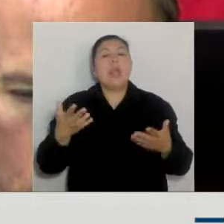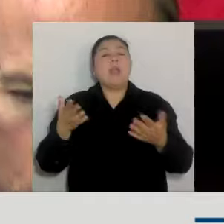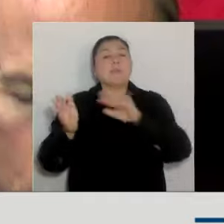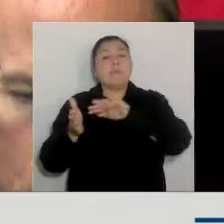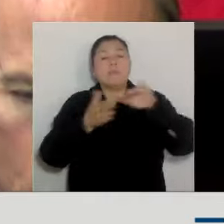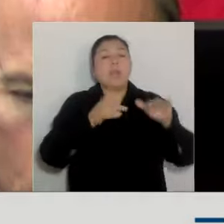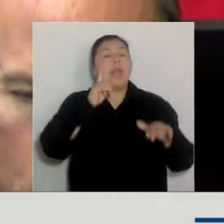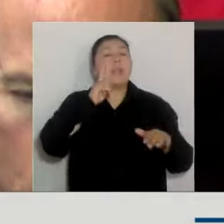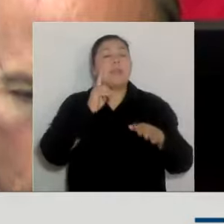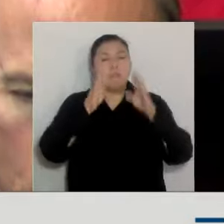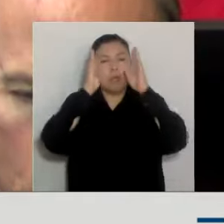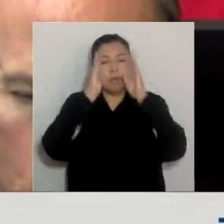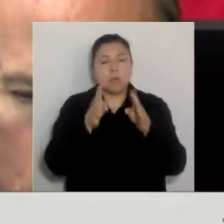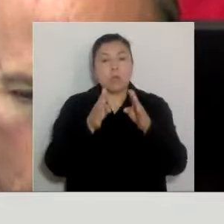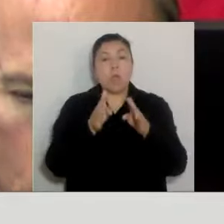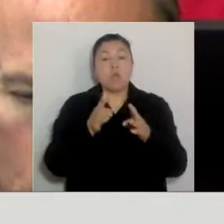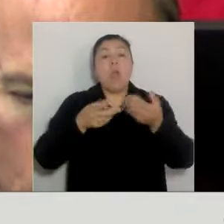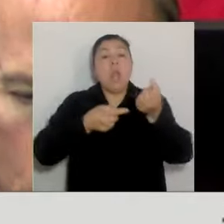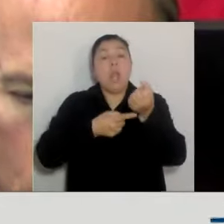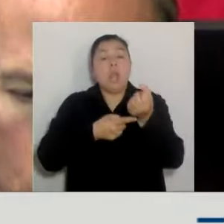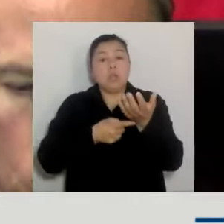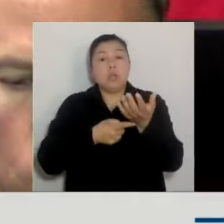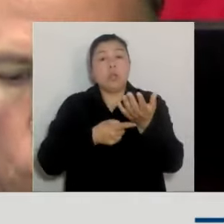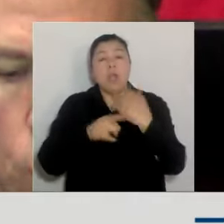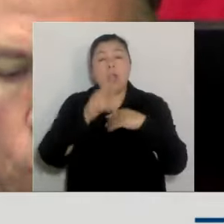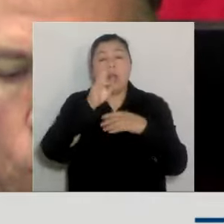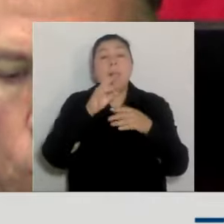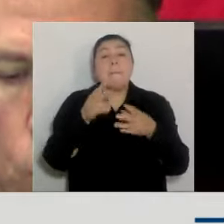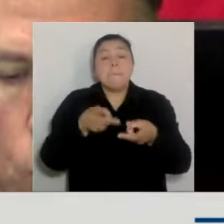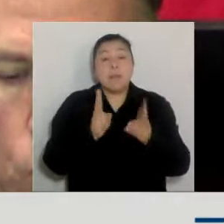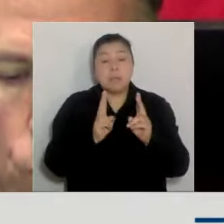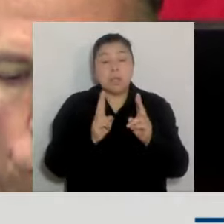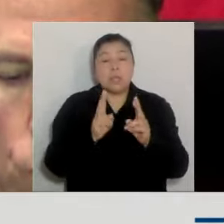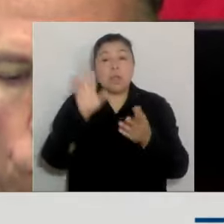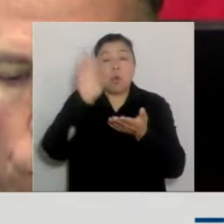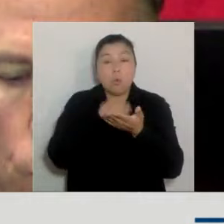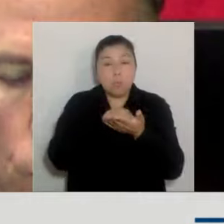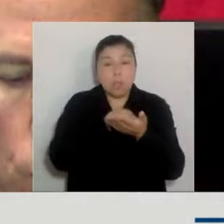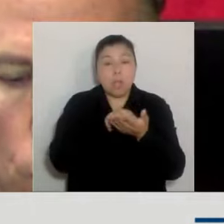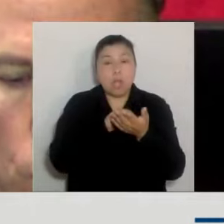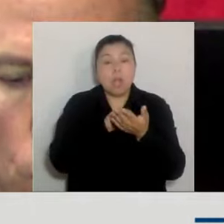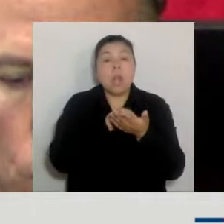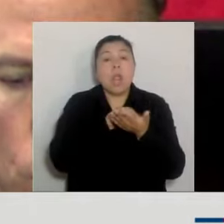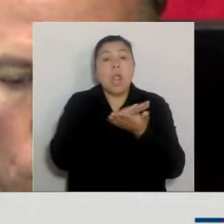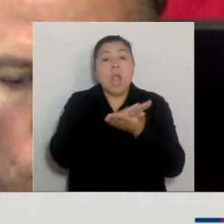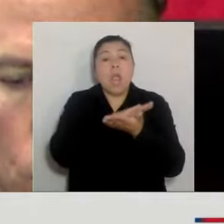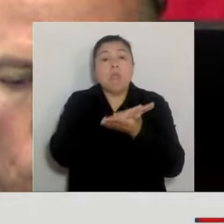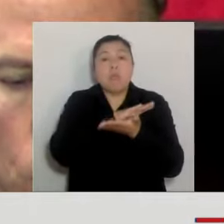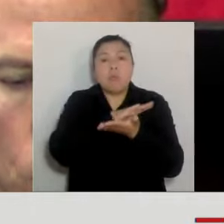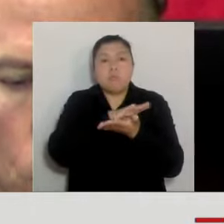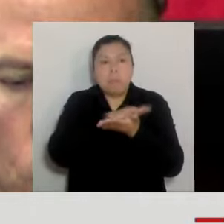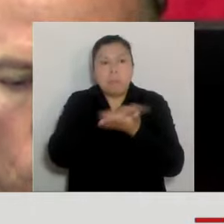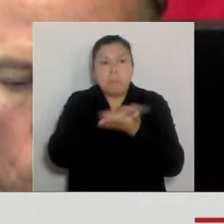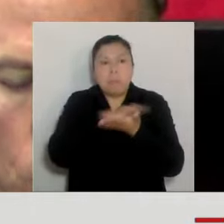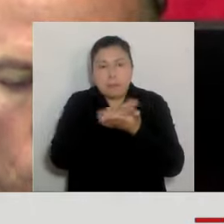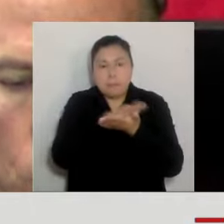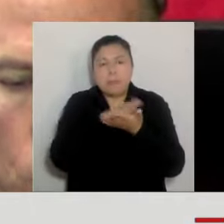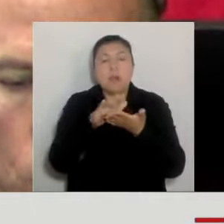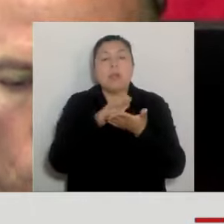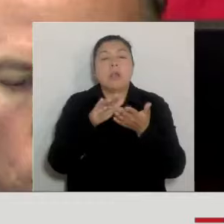nos permite simular alimentos nos permite imprimir carne y eso